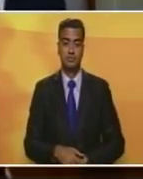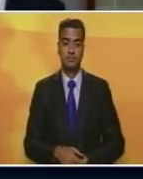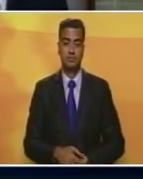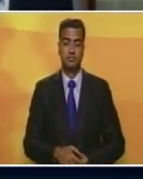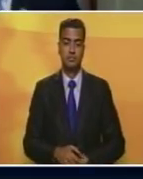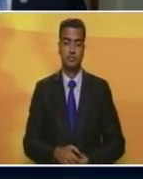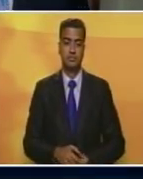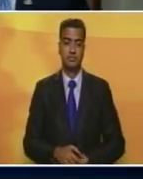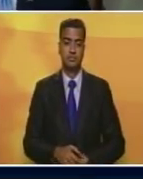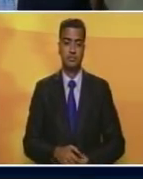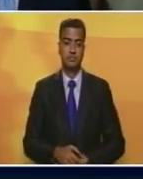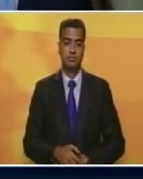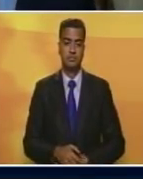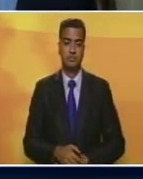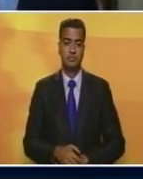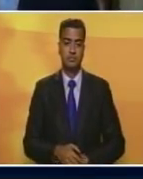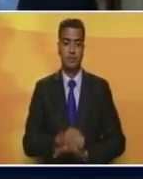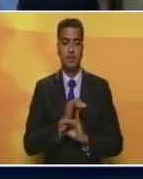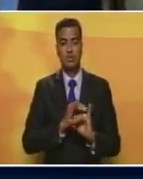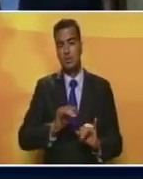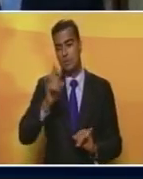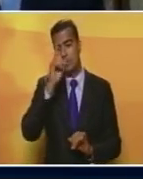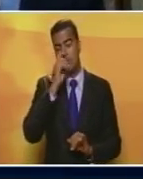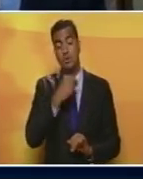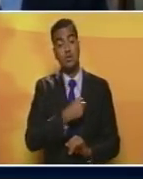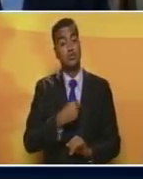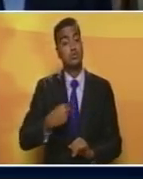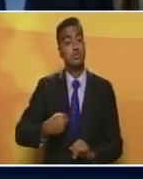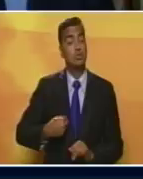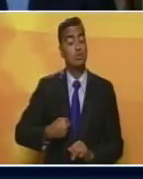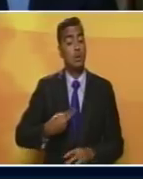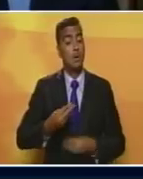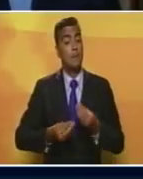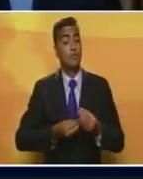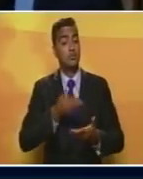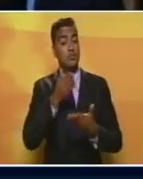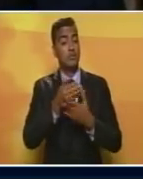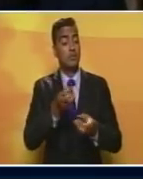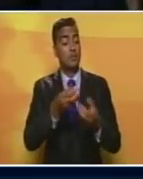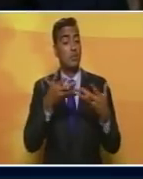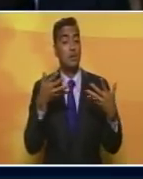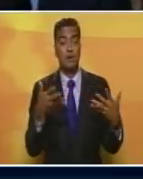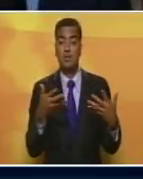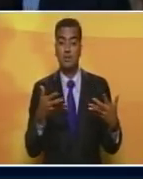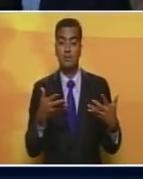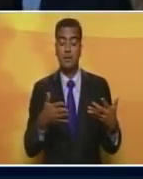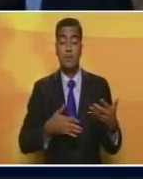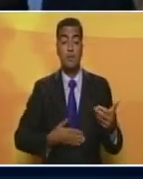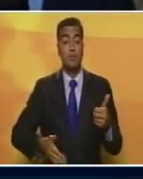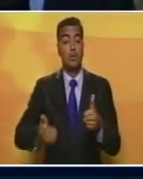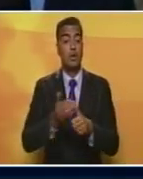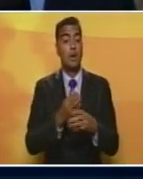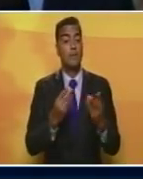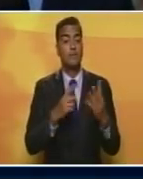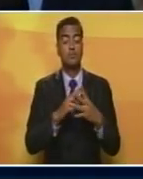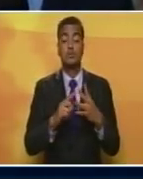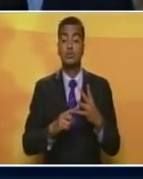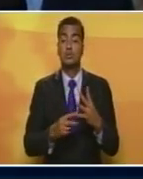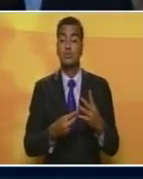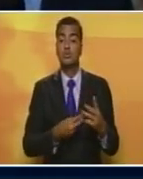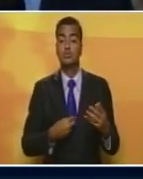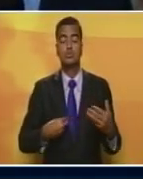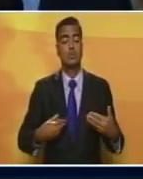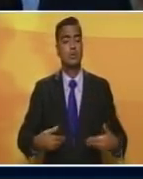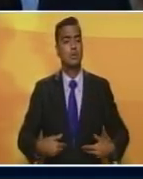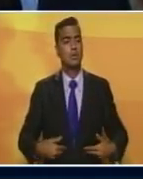comparte ante el Congreso de su país para ofrecer su primer discurso del Estado de la Unión, en el que se espera destacar el comercio y la